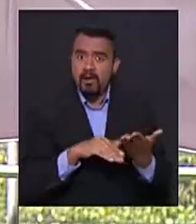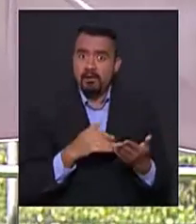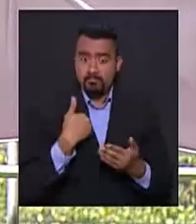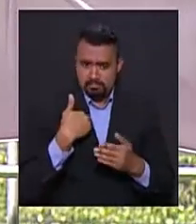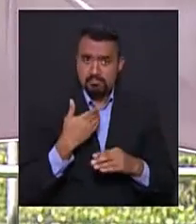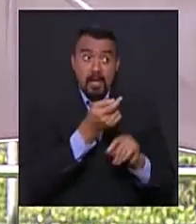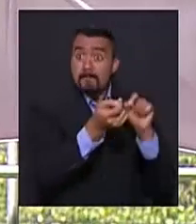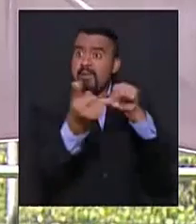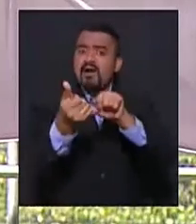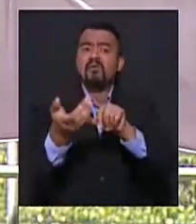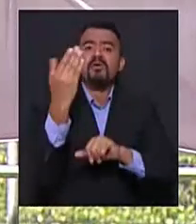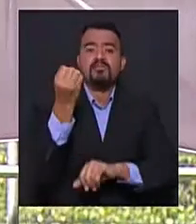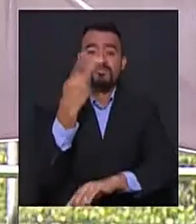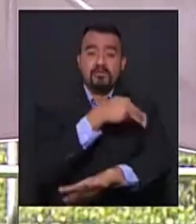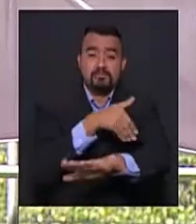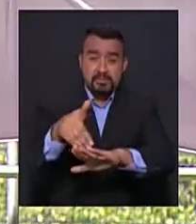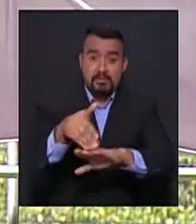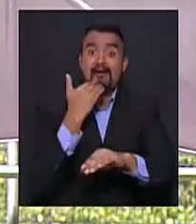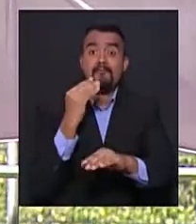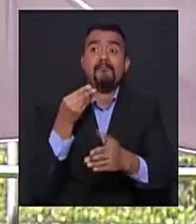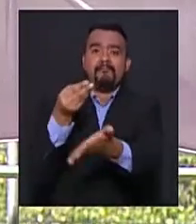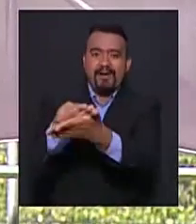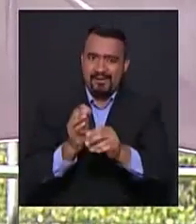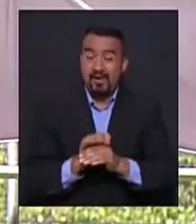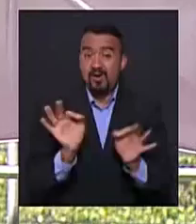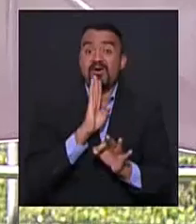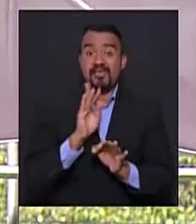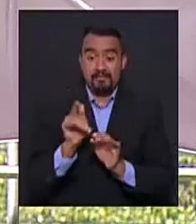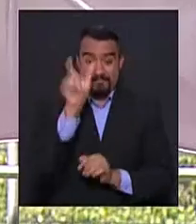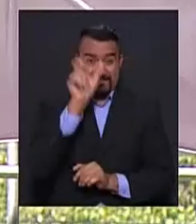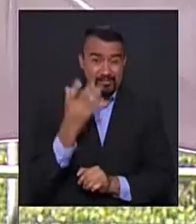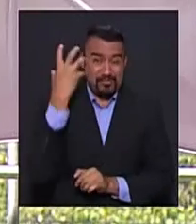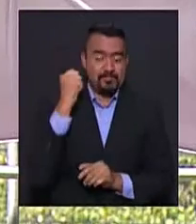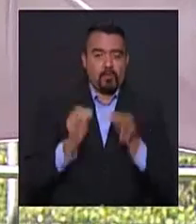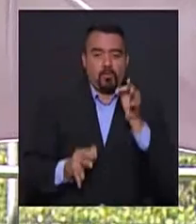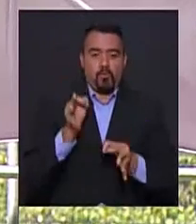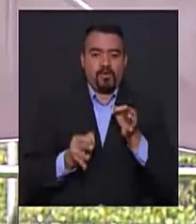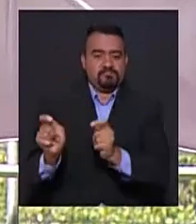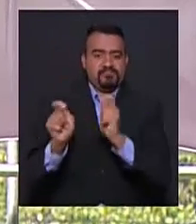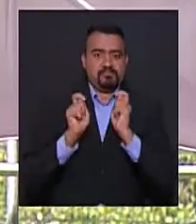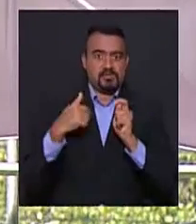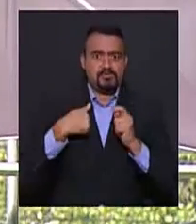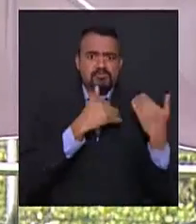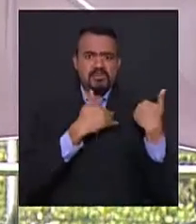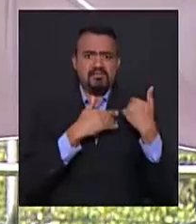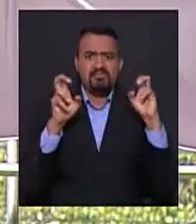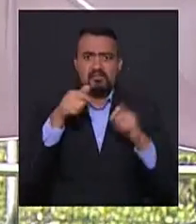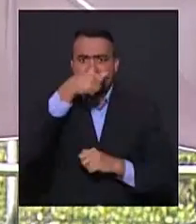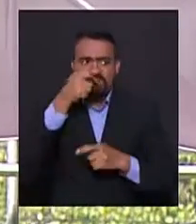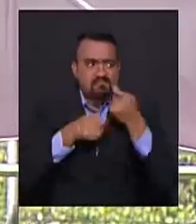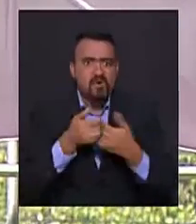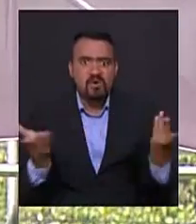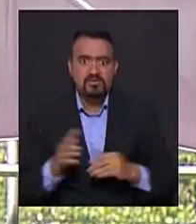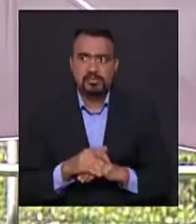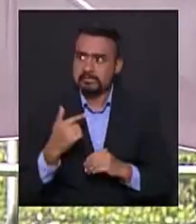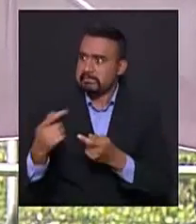vida? Pensemos en los jueces a los que les asignaban los casos relacionados con el narcotráfico, en los